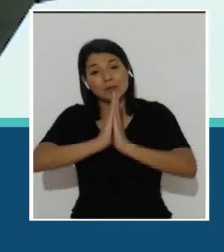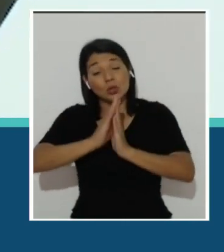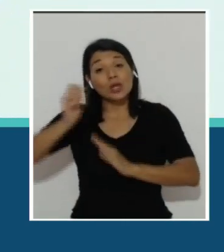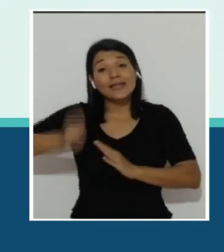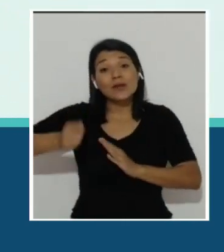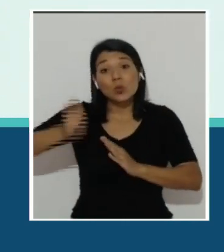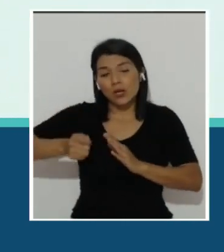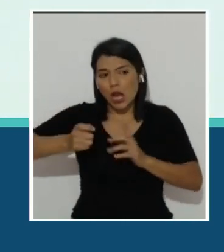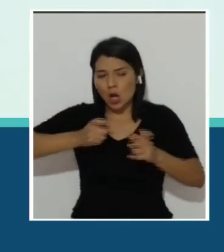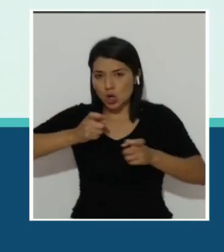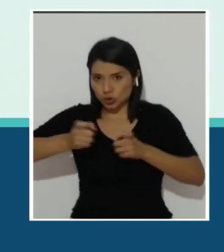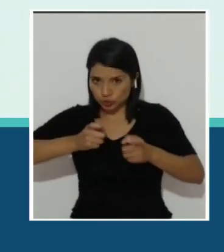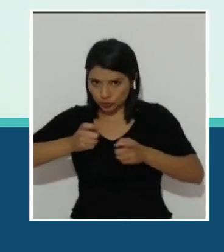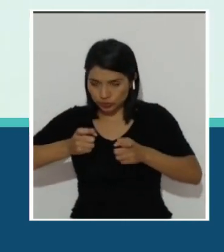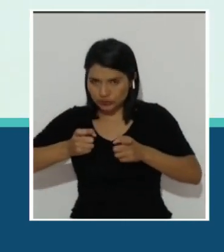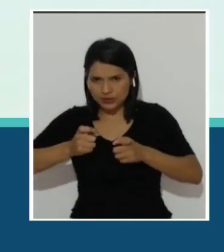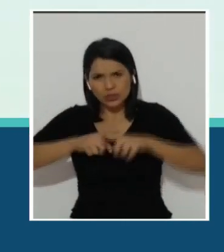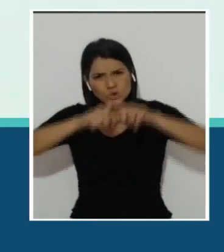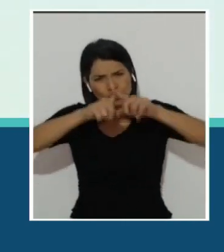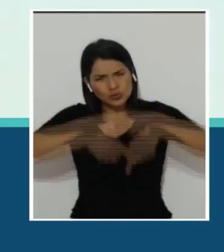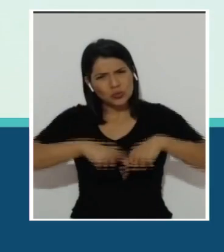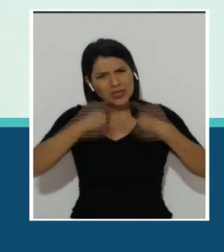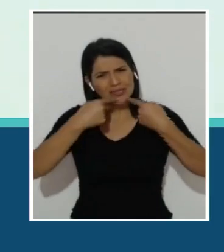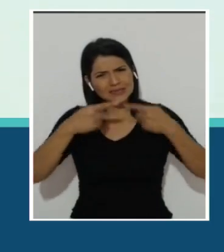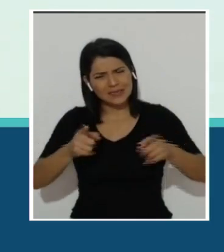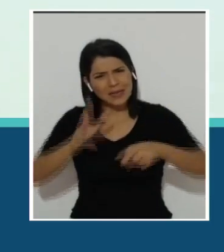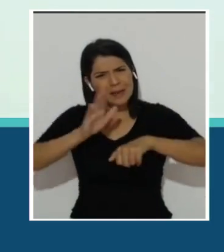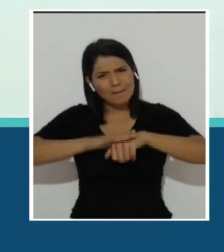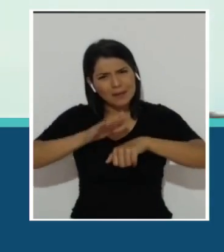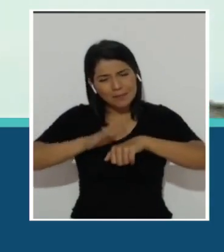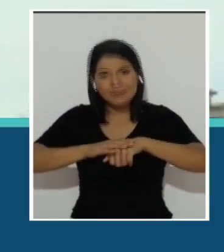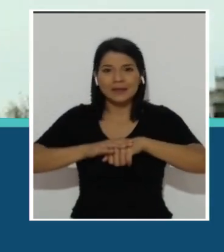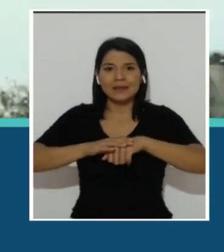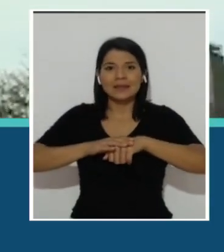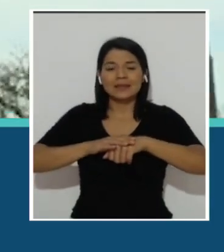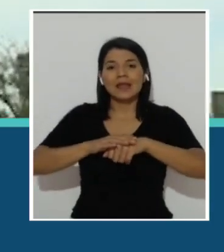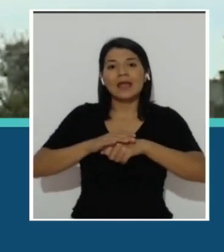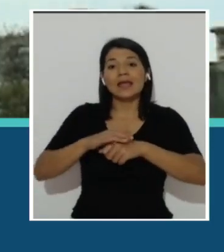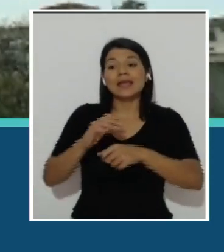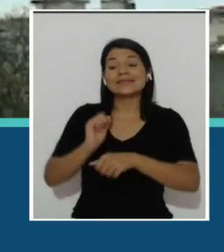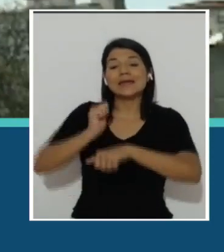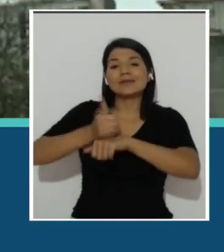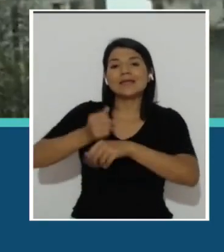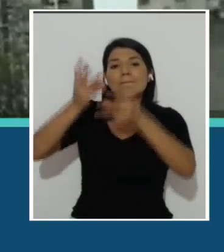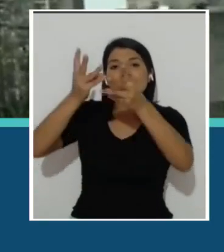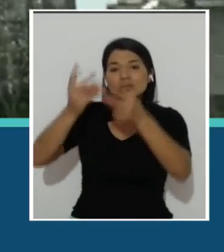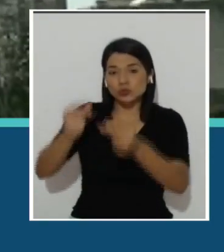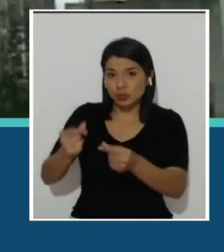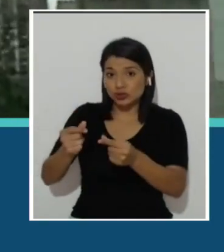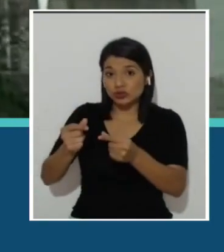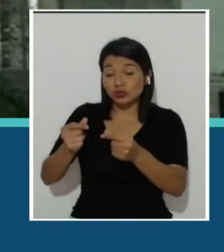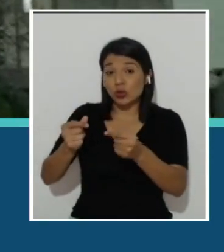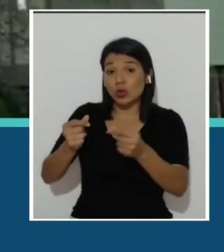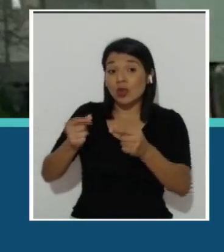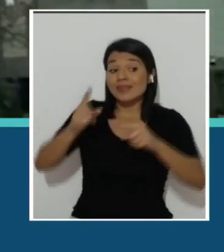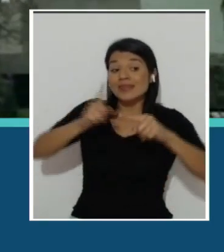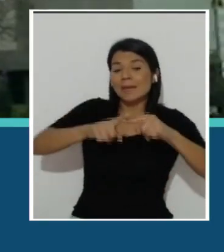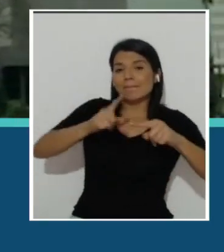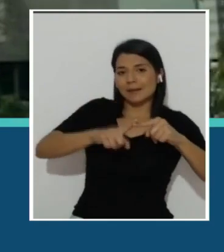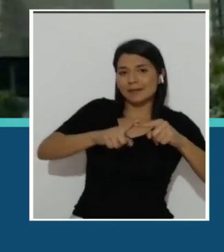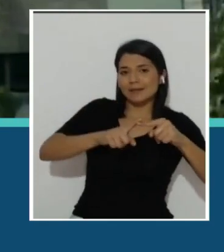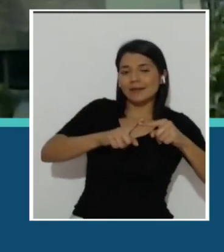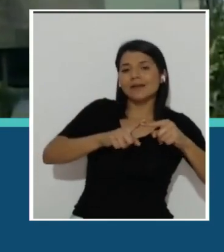el decreto que flexibilice la regla fiscal. De no haber respuesta, el gobierno podría incrementar el presupuesto 2022.